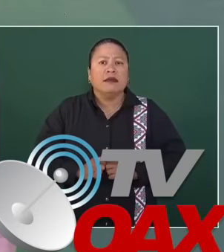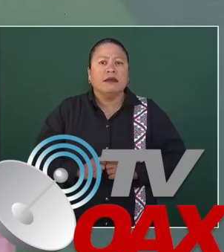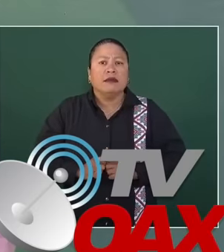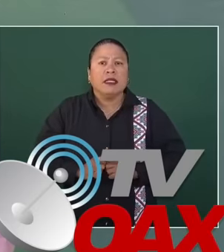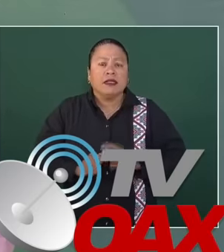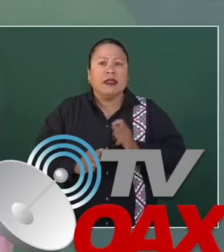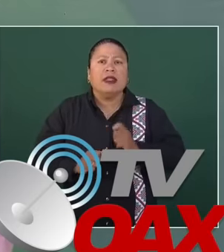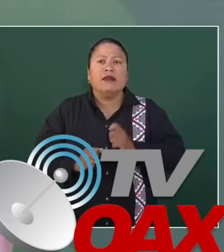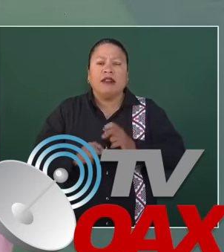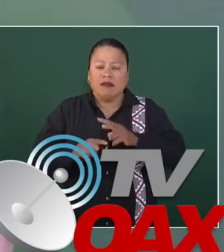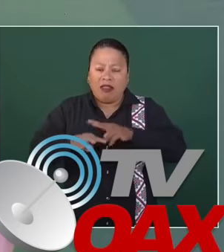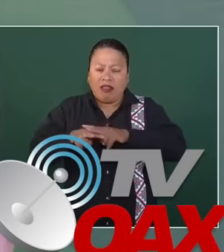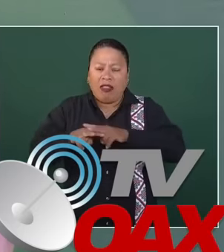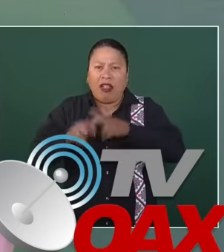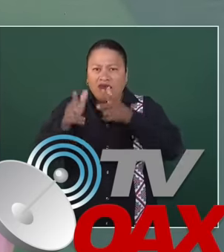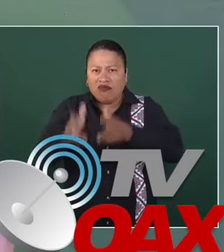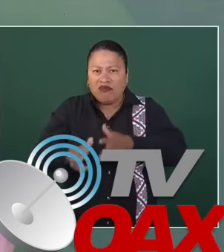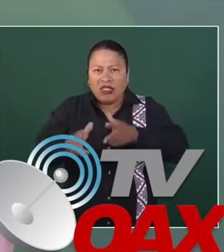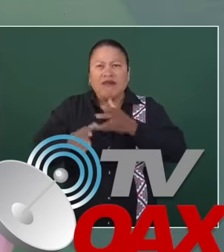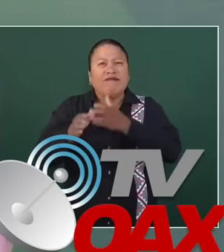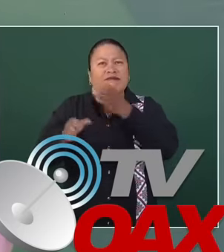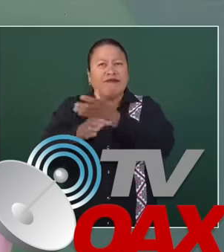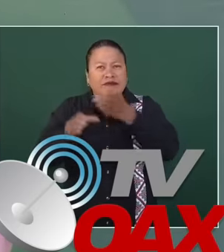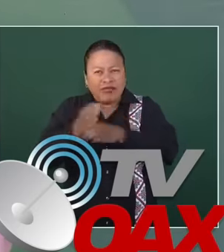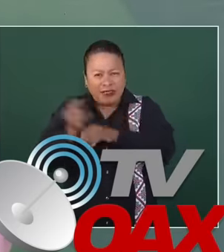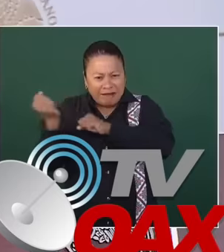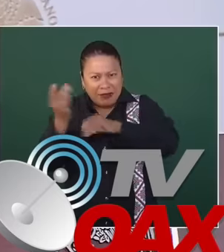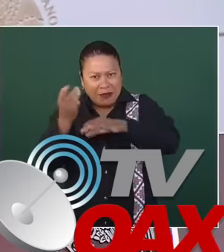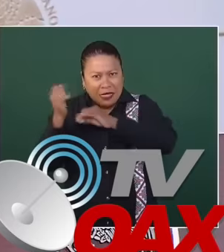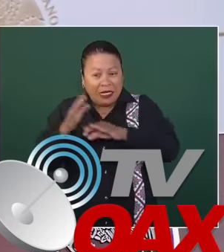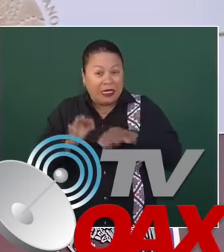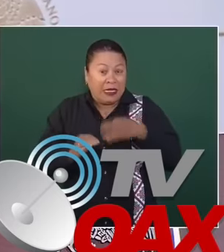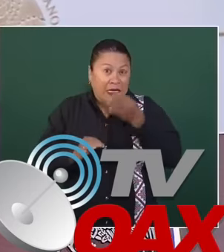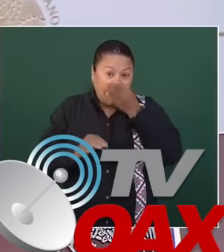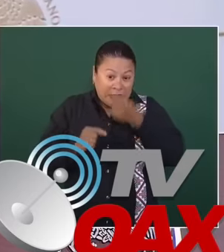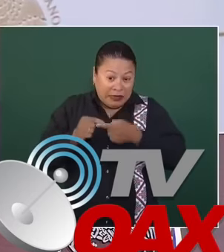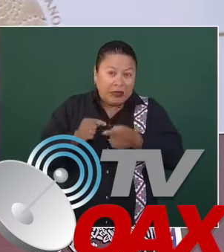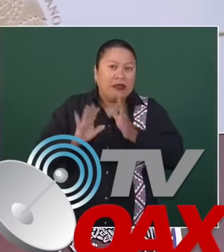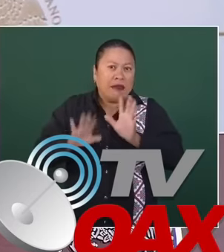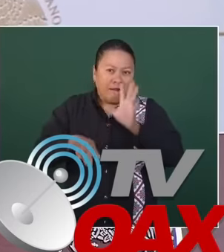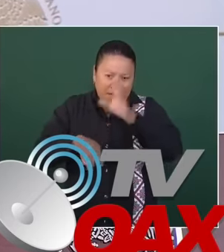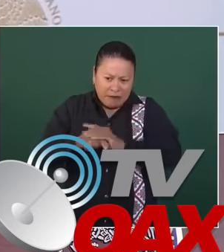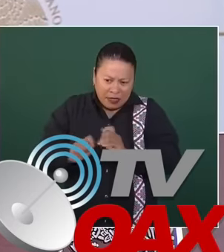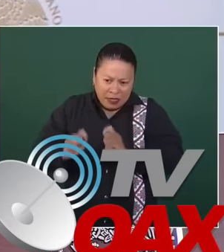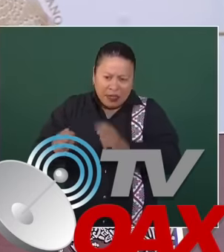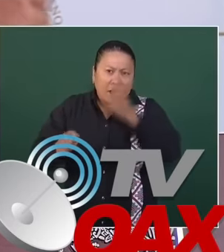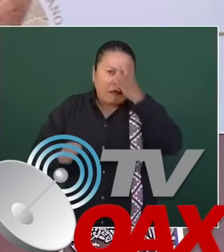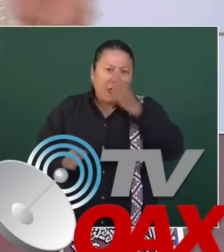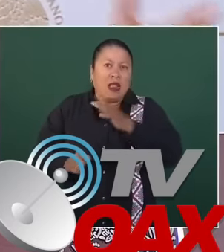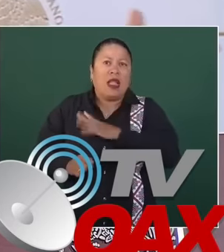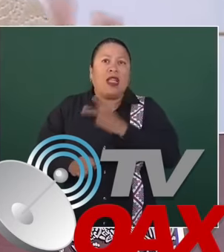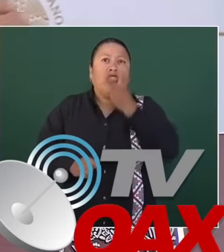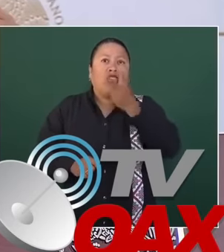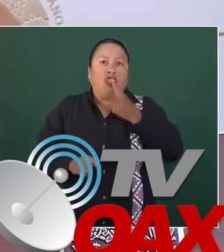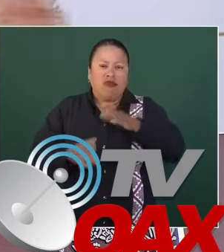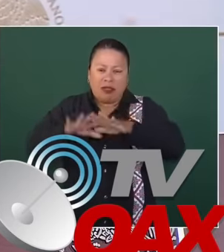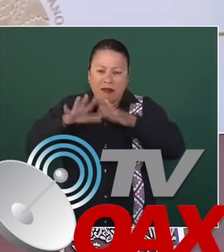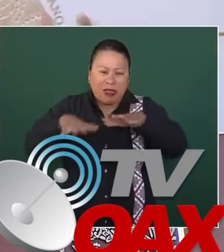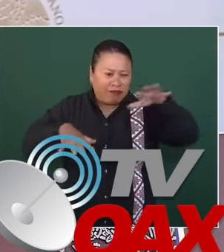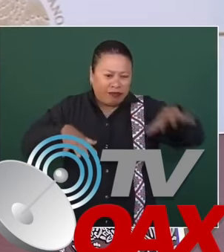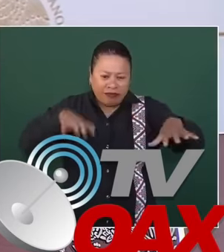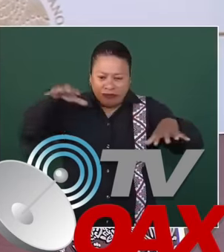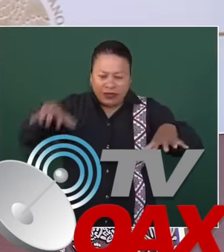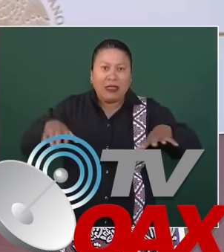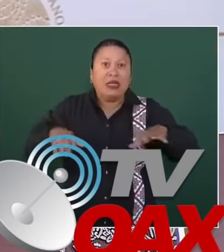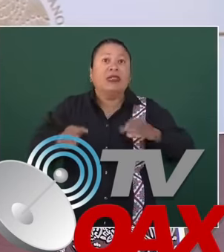los trenes de carga ya está por otorgarse la concesión para el manejo de los dos puertos Salina